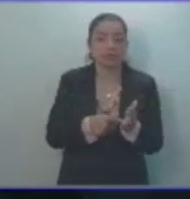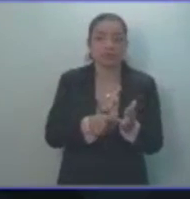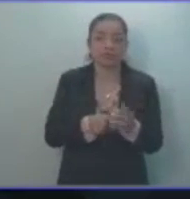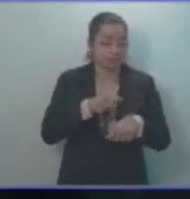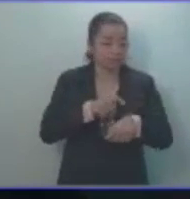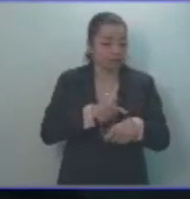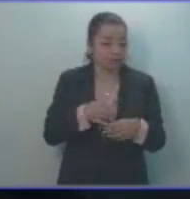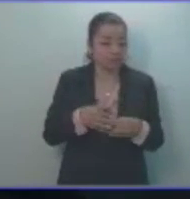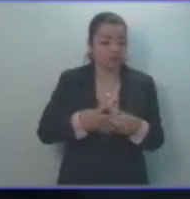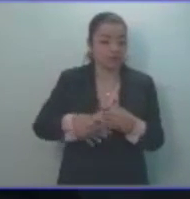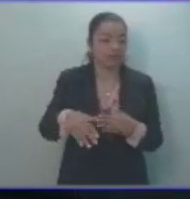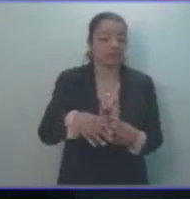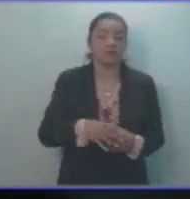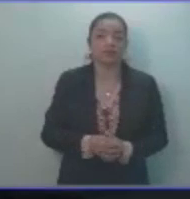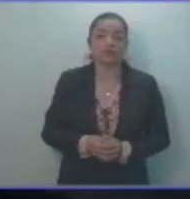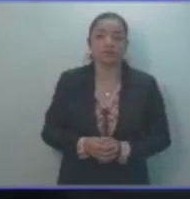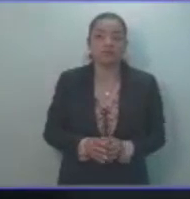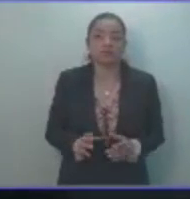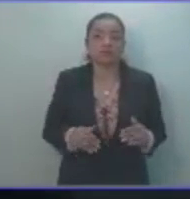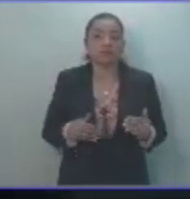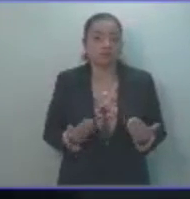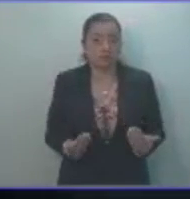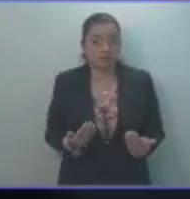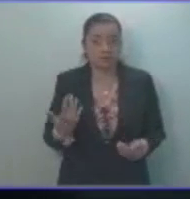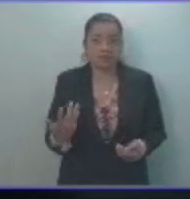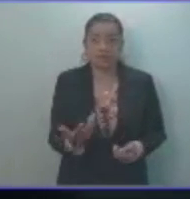largo plazo. ¿Por qué? Porque